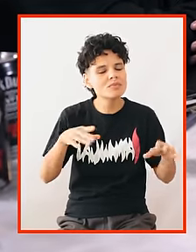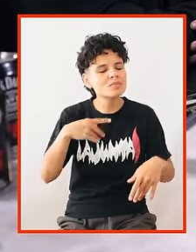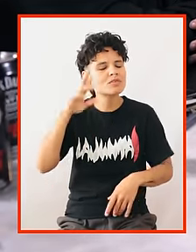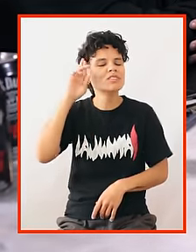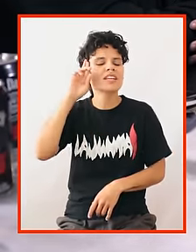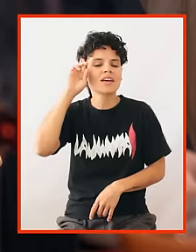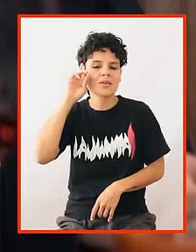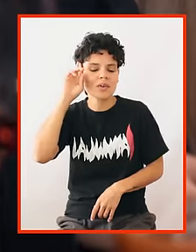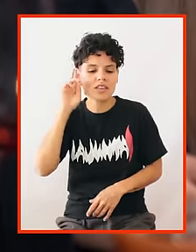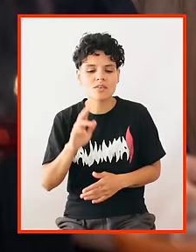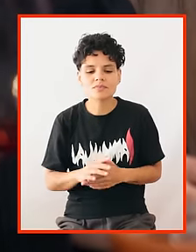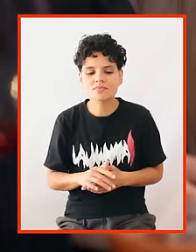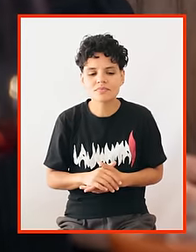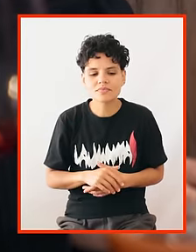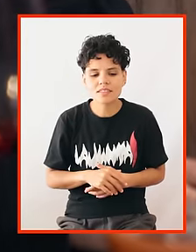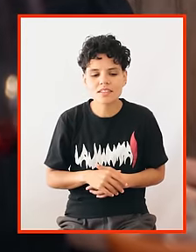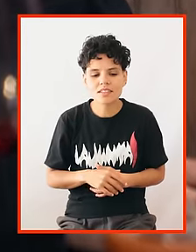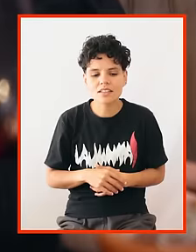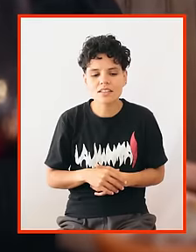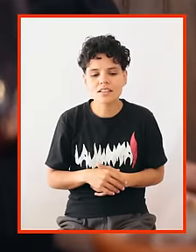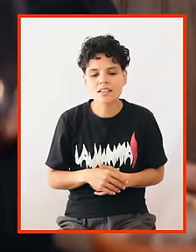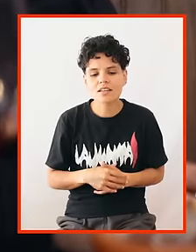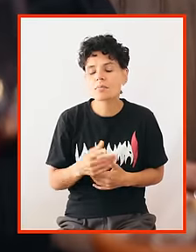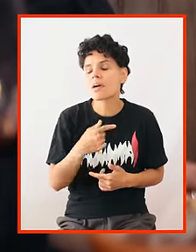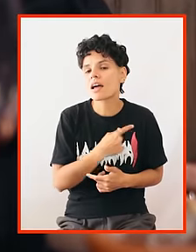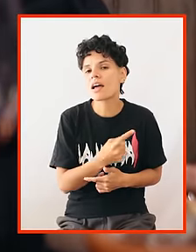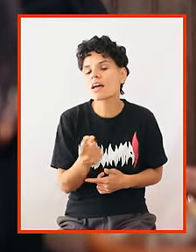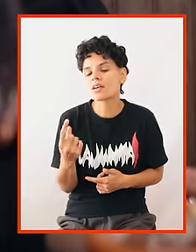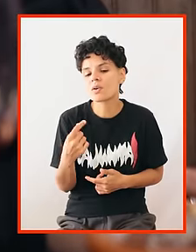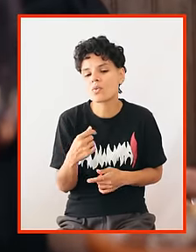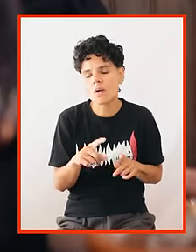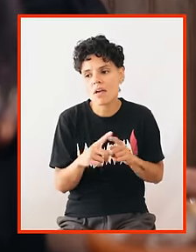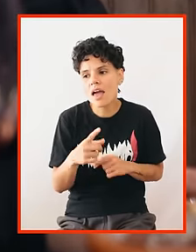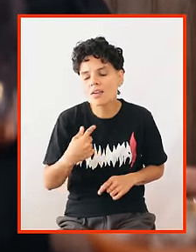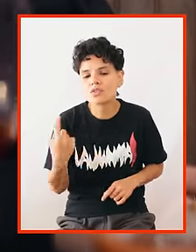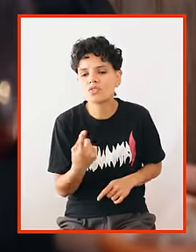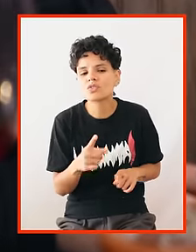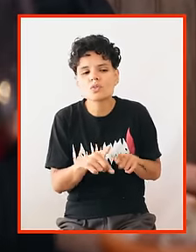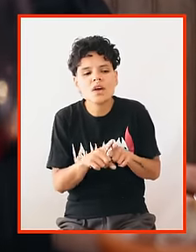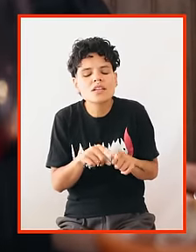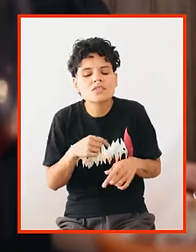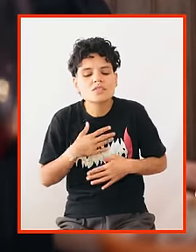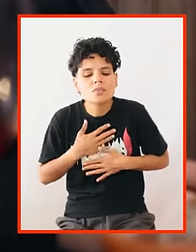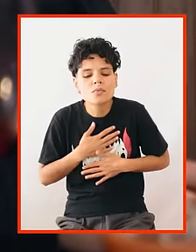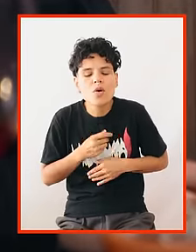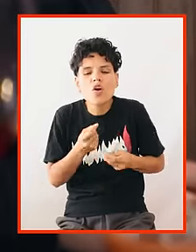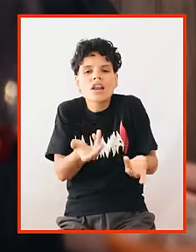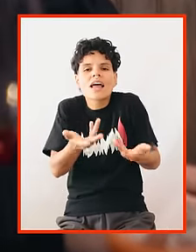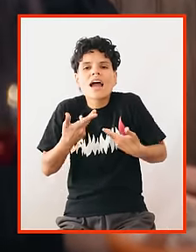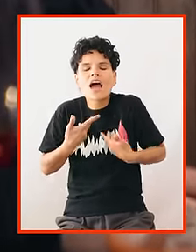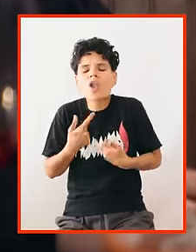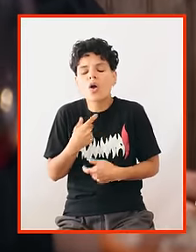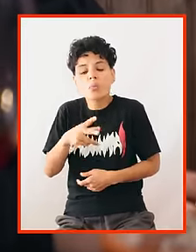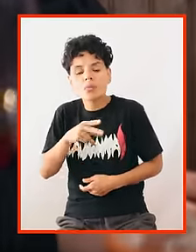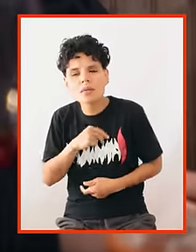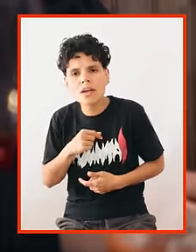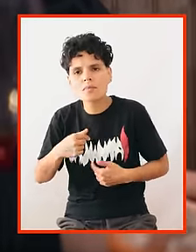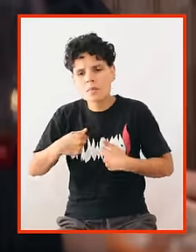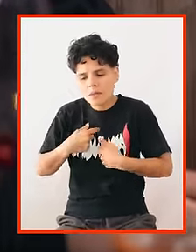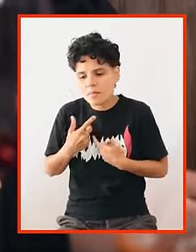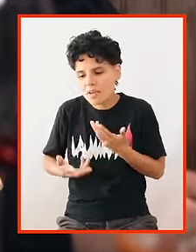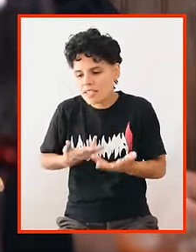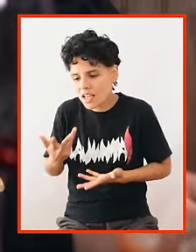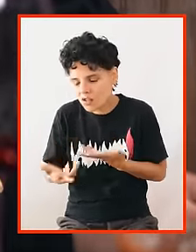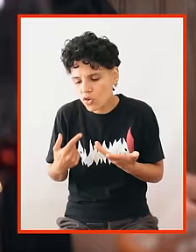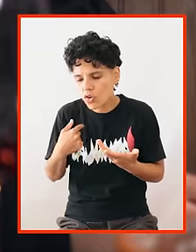nosotros siempre. Esos son momentos, es como los regalos o los lujos que uno se puede dar con al hacer canciones o al